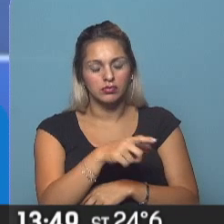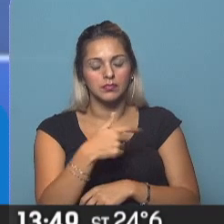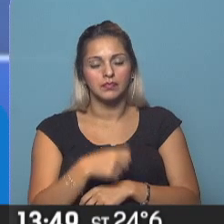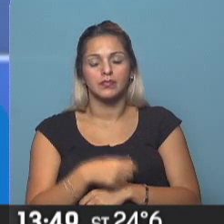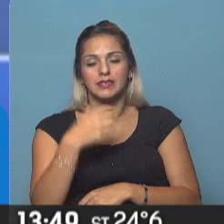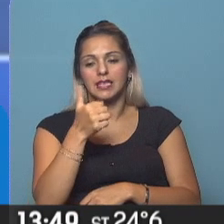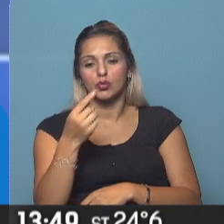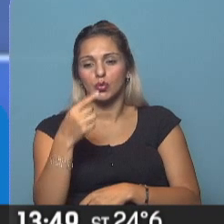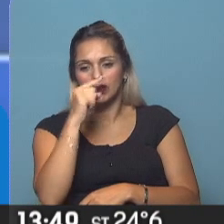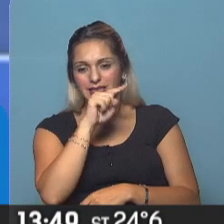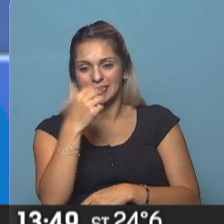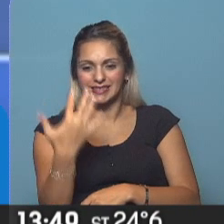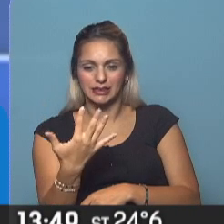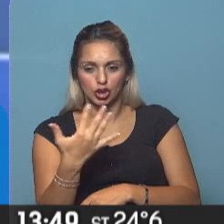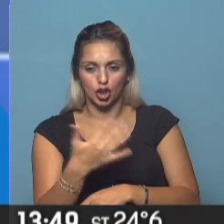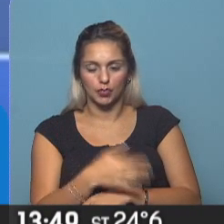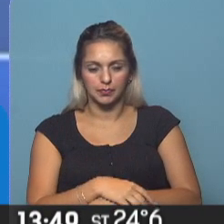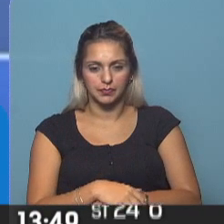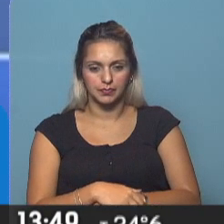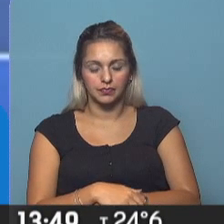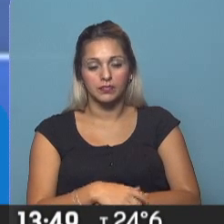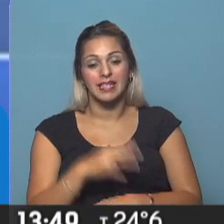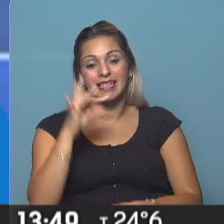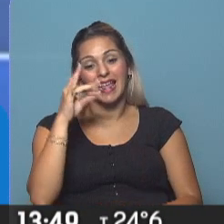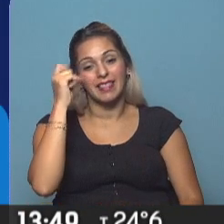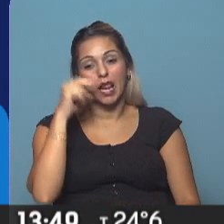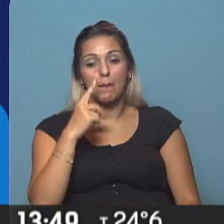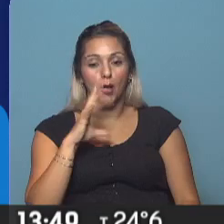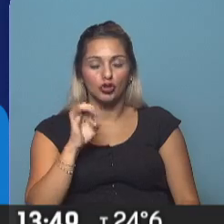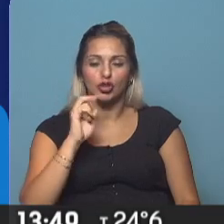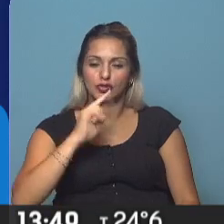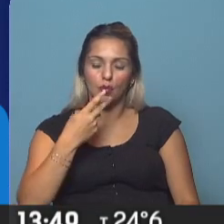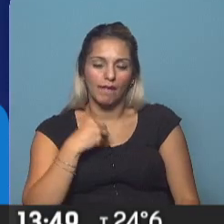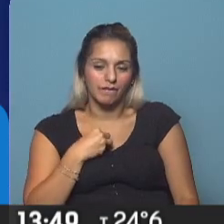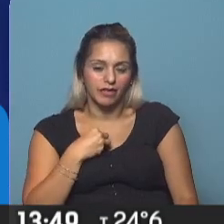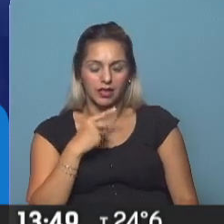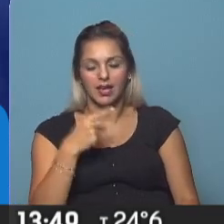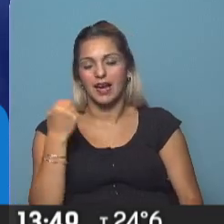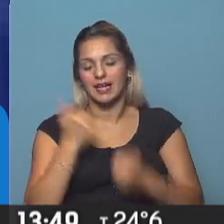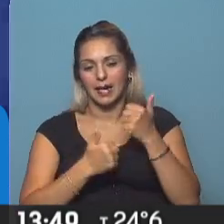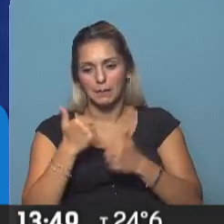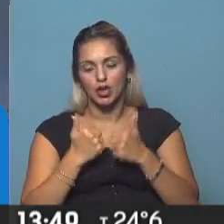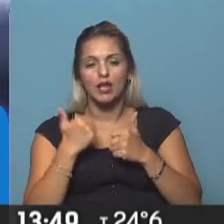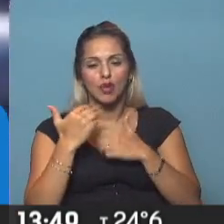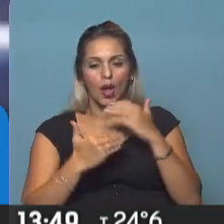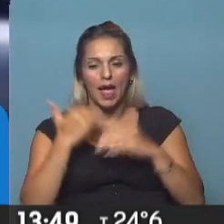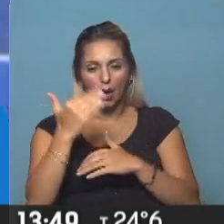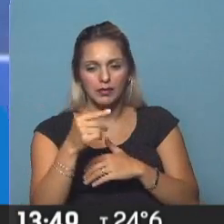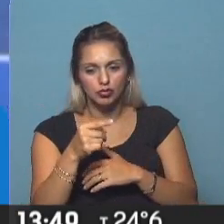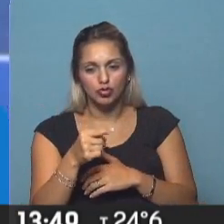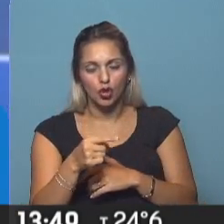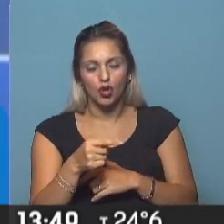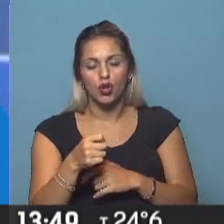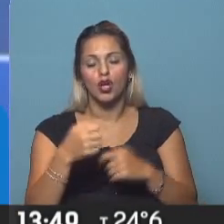corrido 6-1, 7-5. Del Potro, segundo favorito del torneo, avanzó